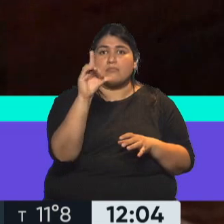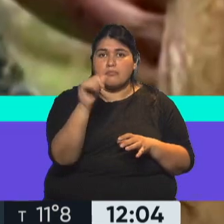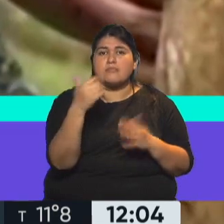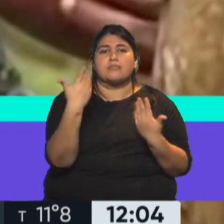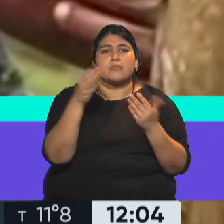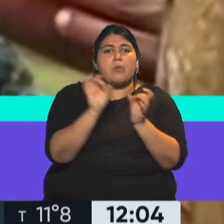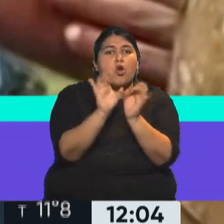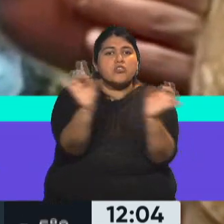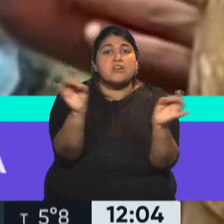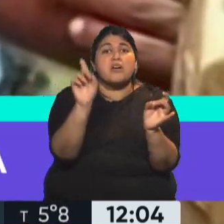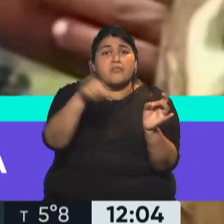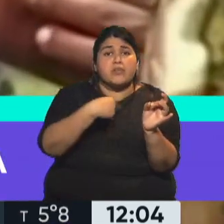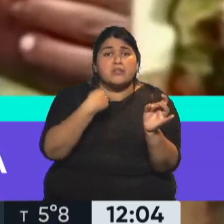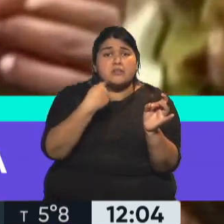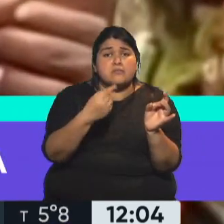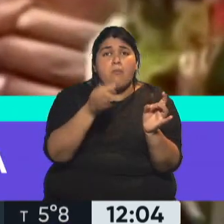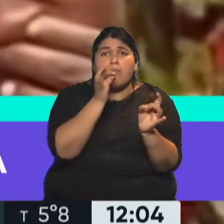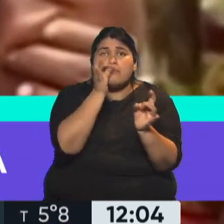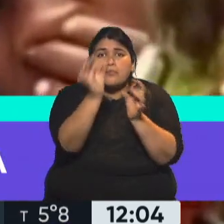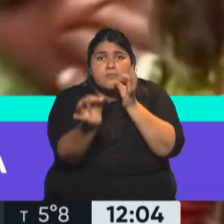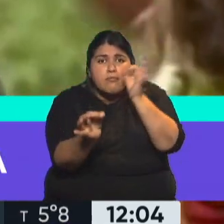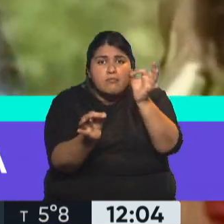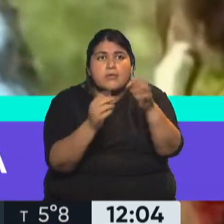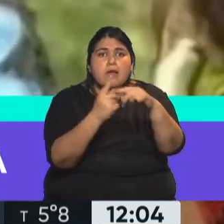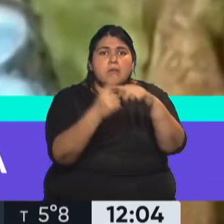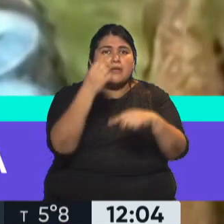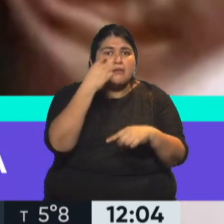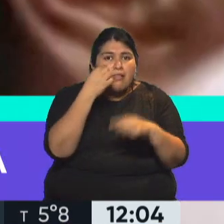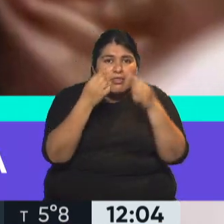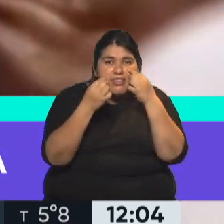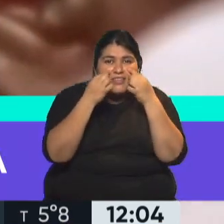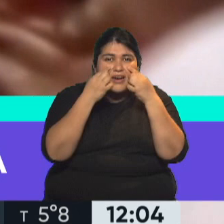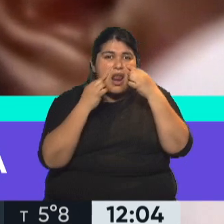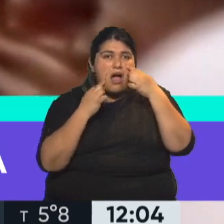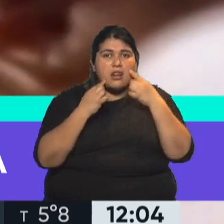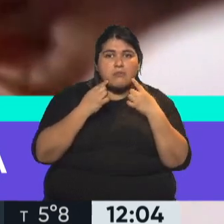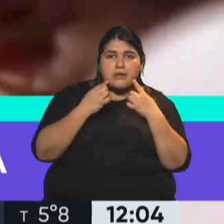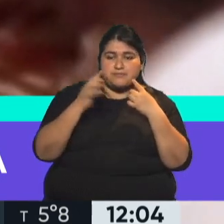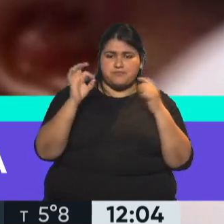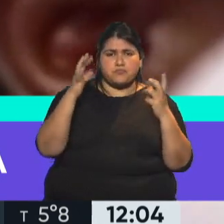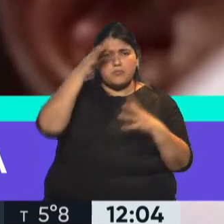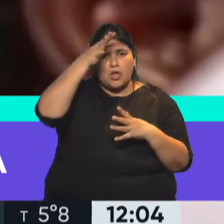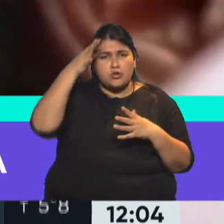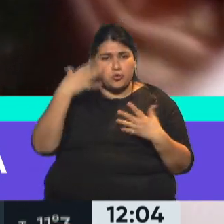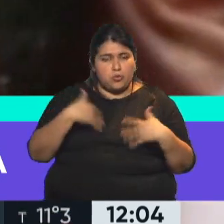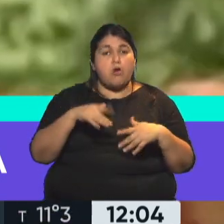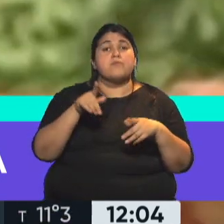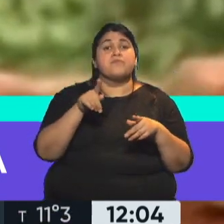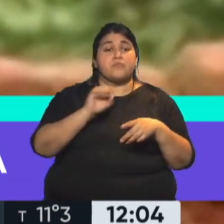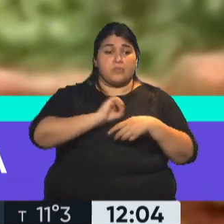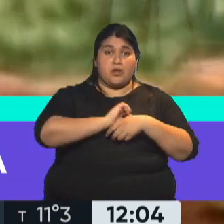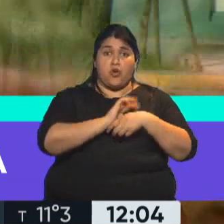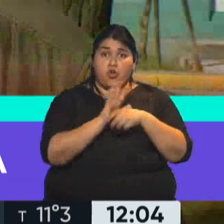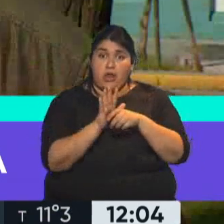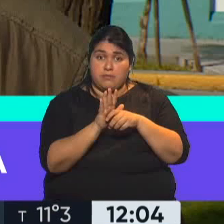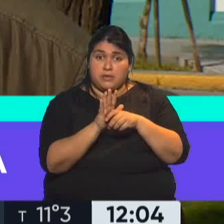lágrimas no digo no solo por saliva puede contagiar por sudor por lágrimas que se extienda con la fuerza de un coronavirus o